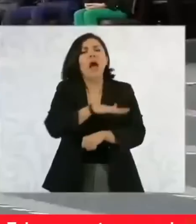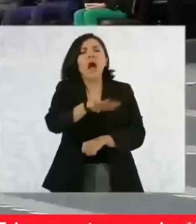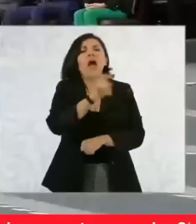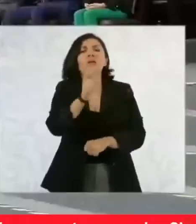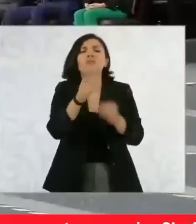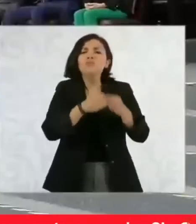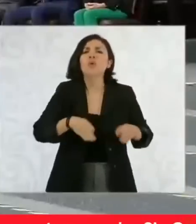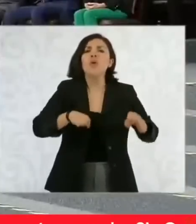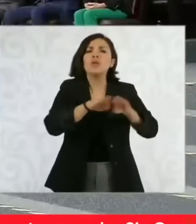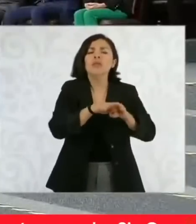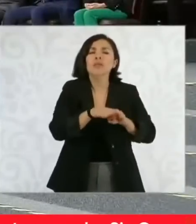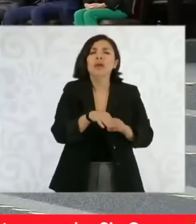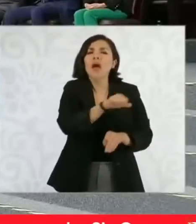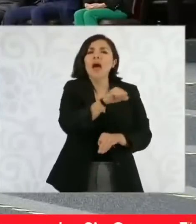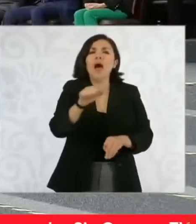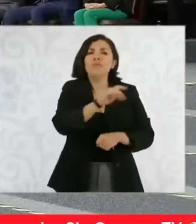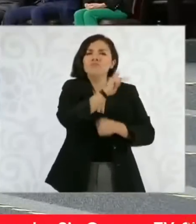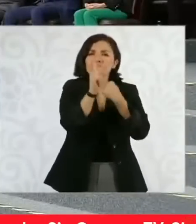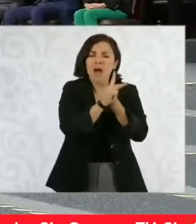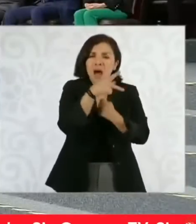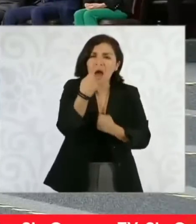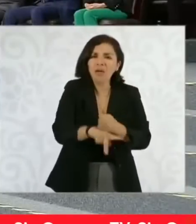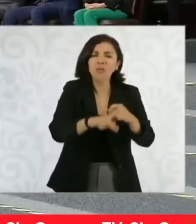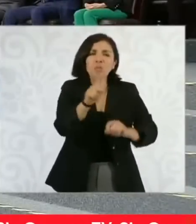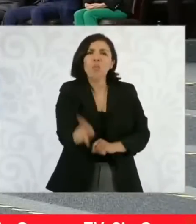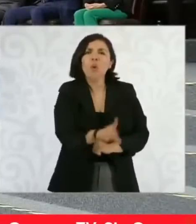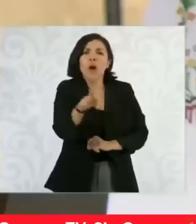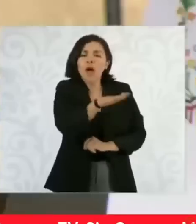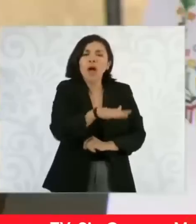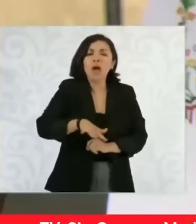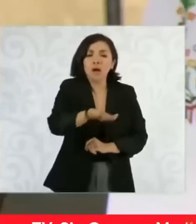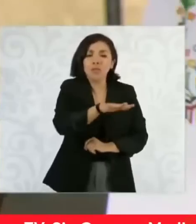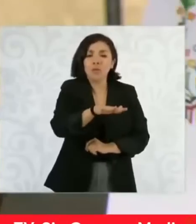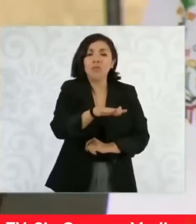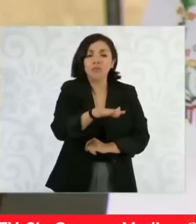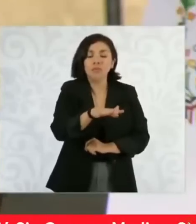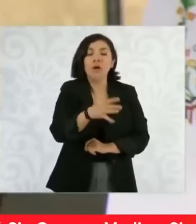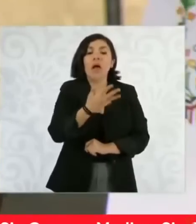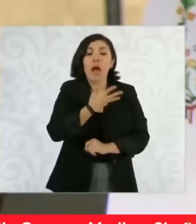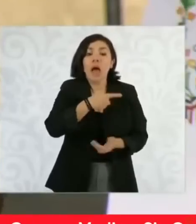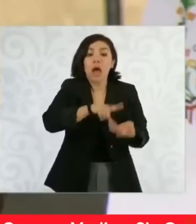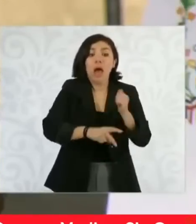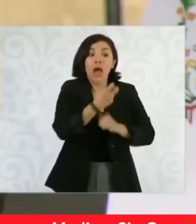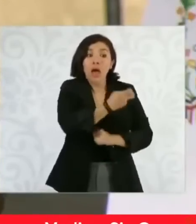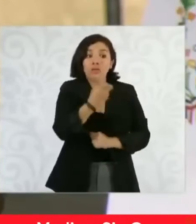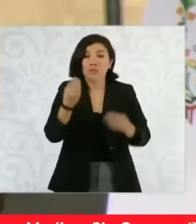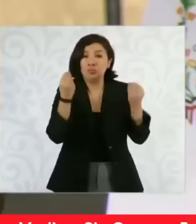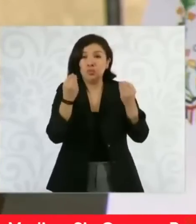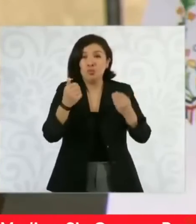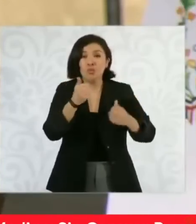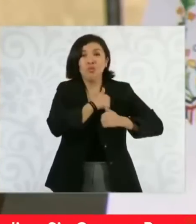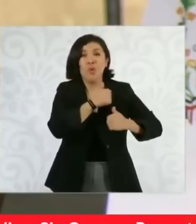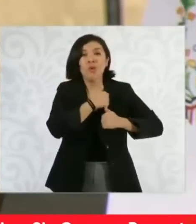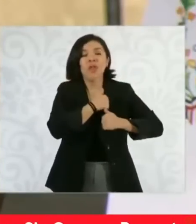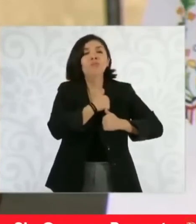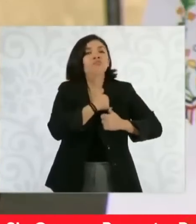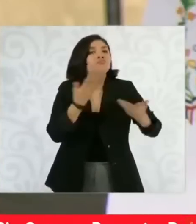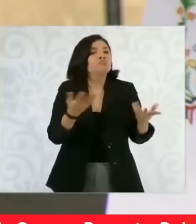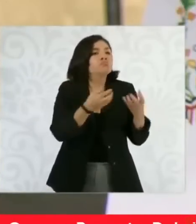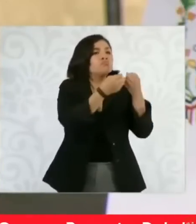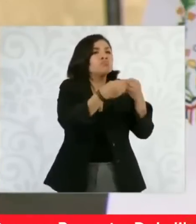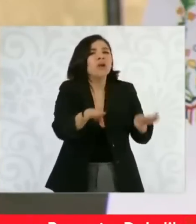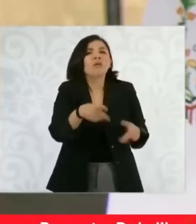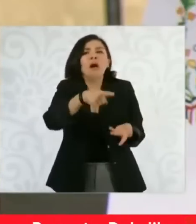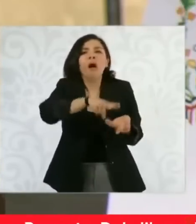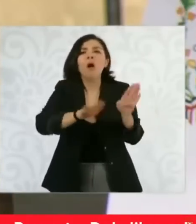ideales de nuestra nacionalidad y de nuestro pueblo, quedando muchos de esos luchadores perdidos en